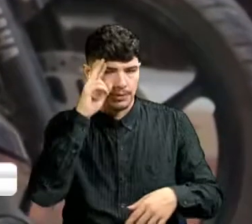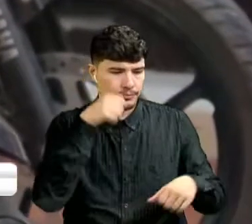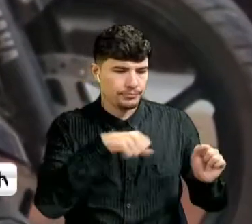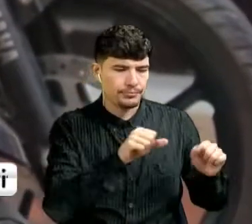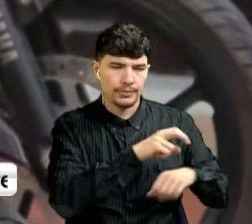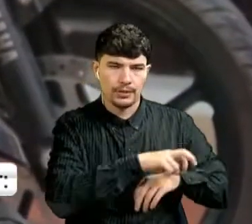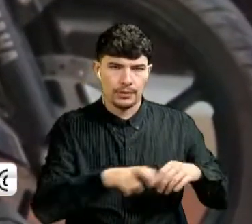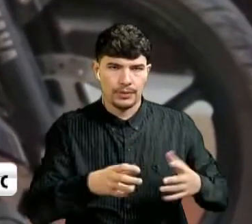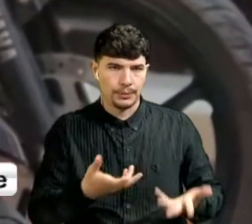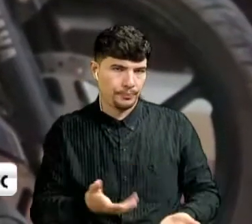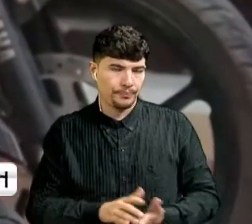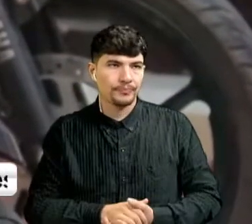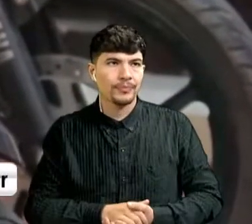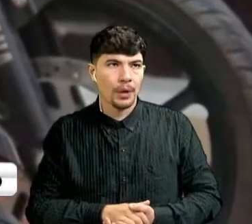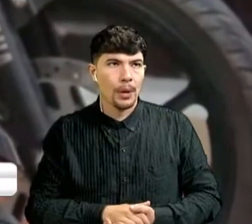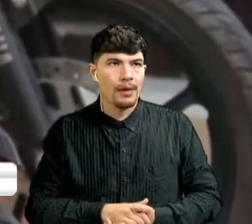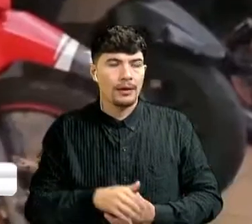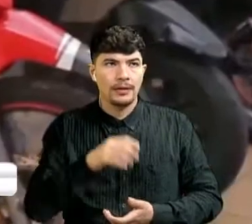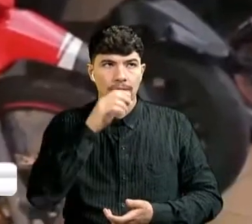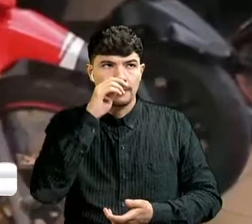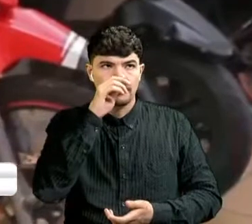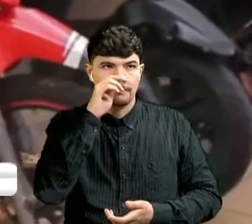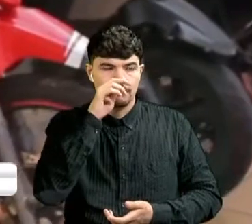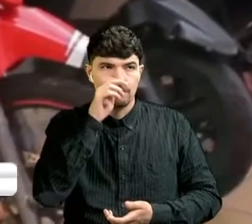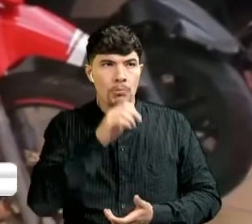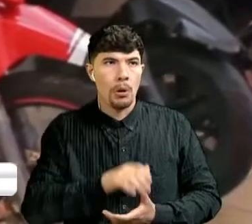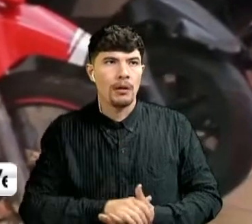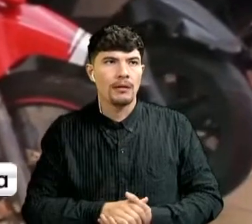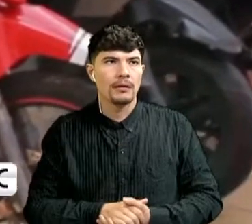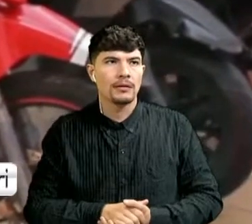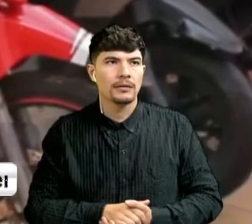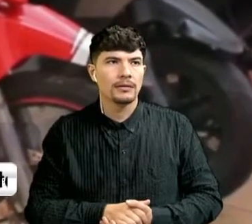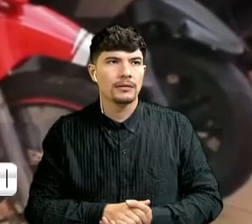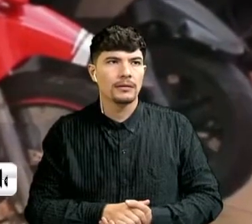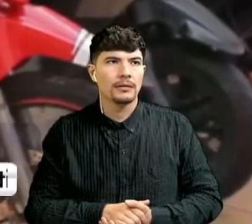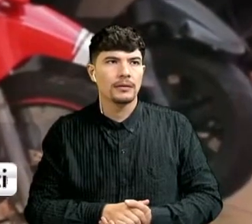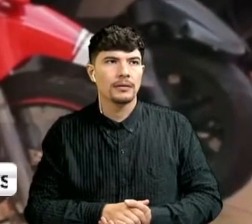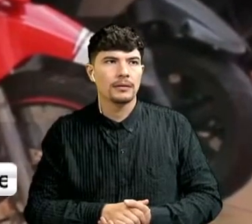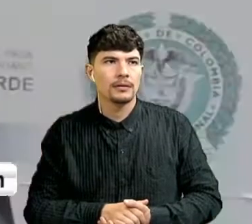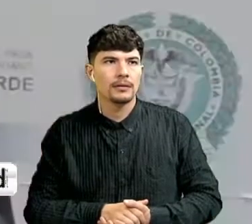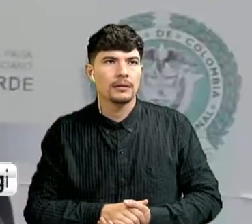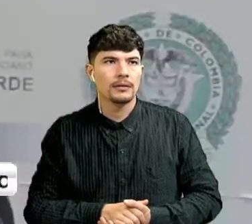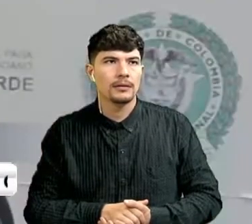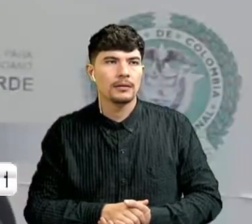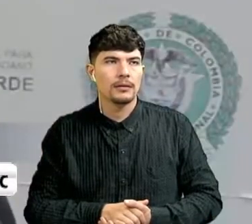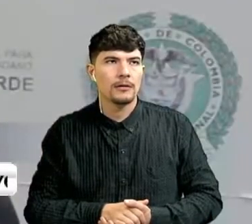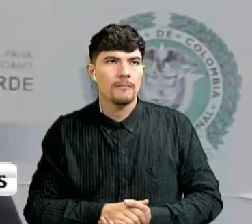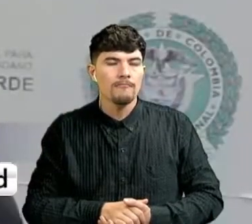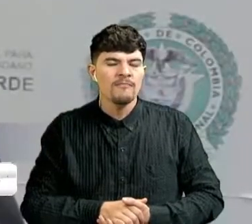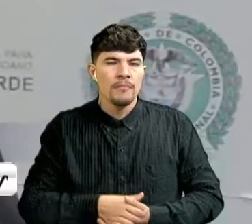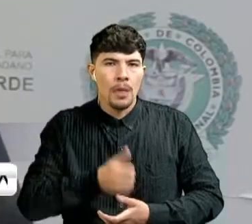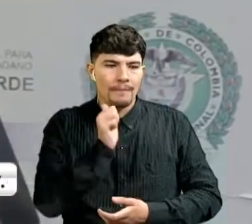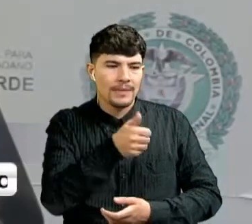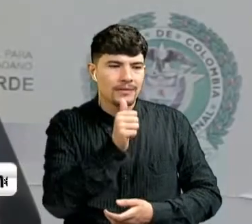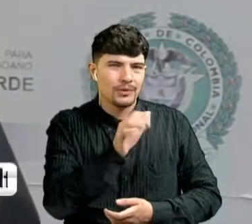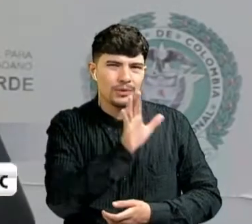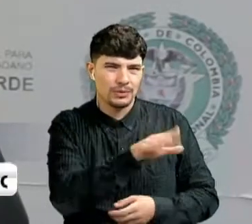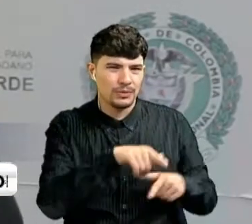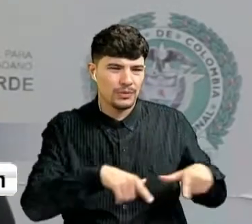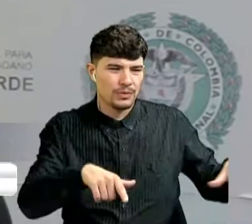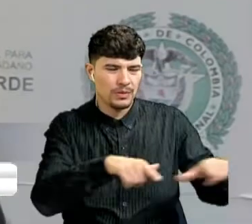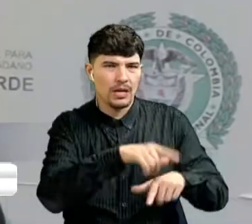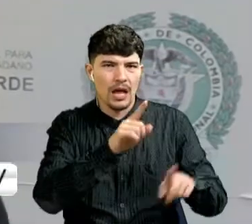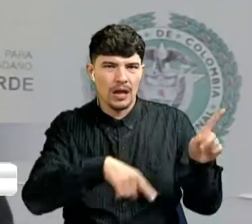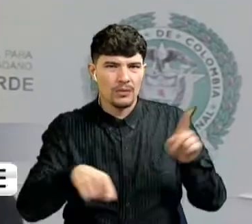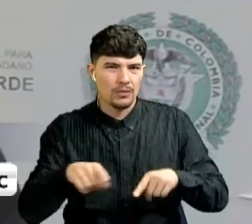capturas las motos fueron descubiertas por la policía tras ser exhibidas por redes sociales en este mismo sitio se encuentran varias